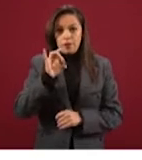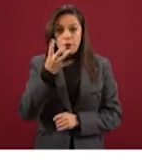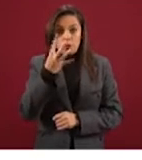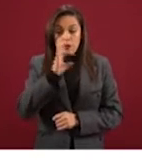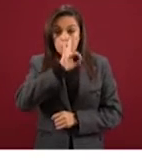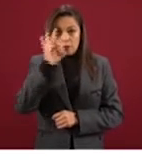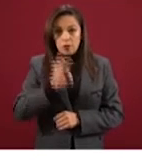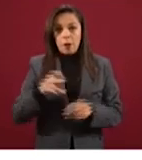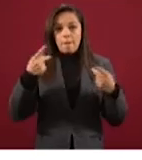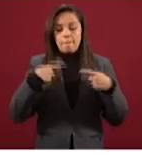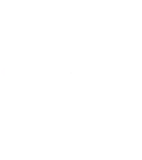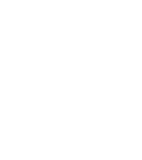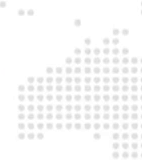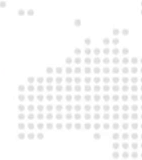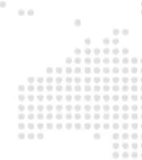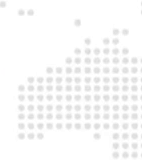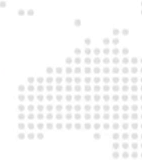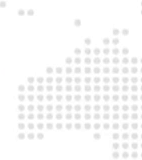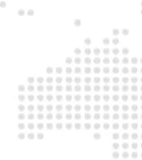trabajadores eventuales